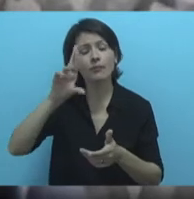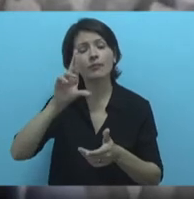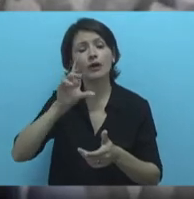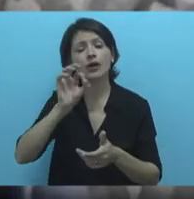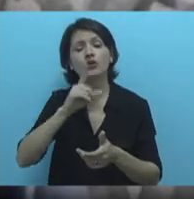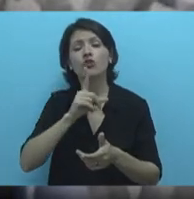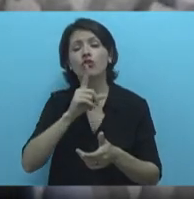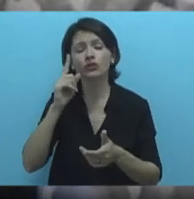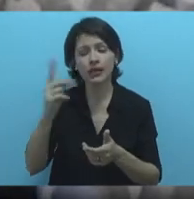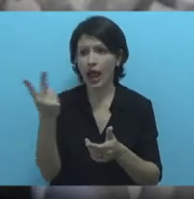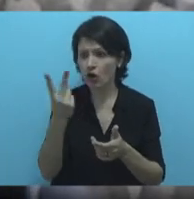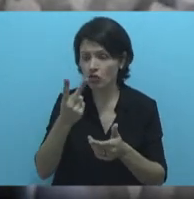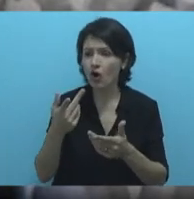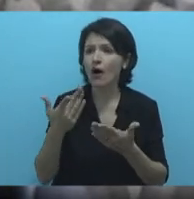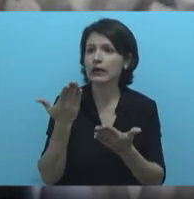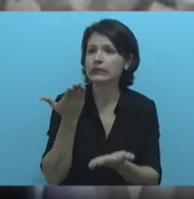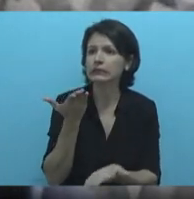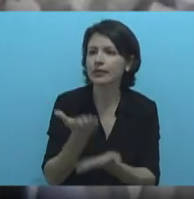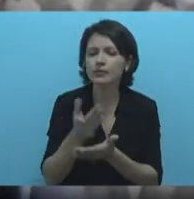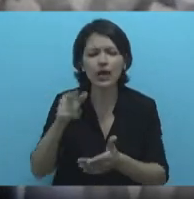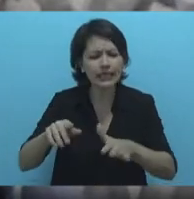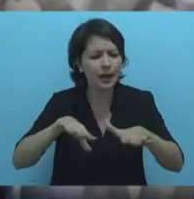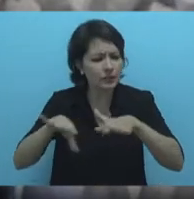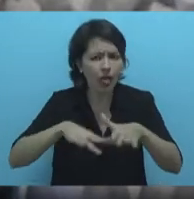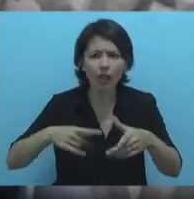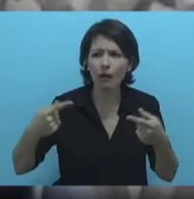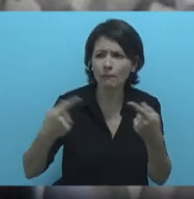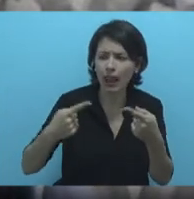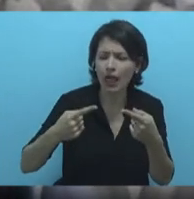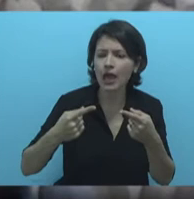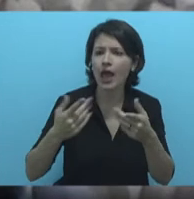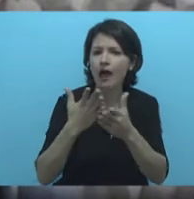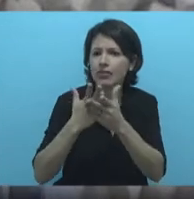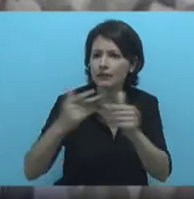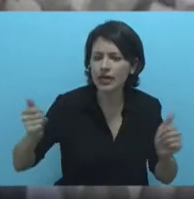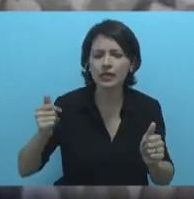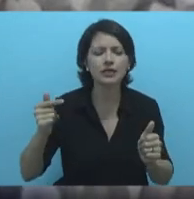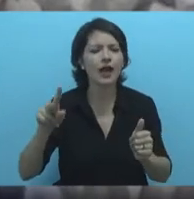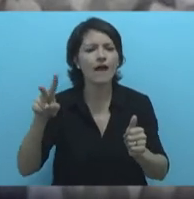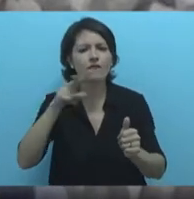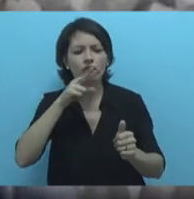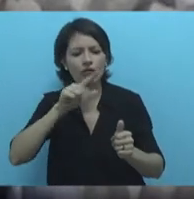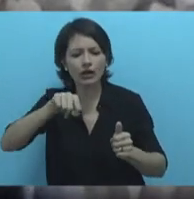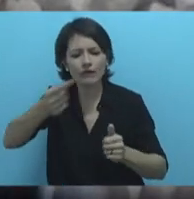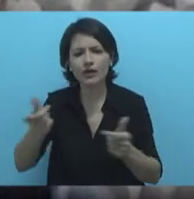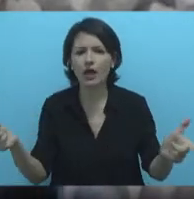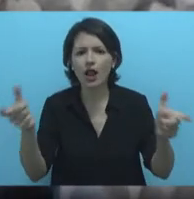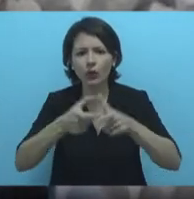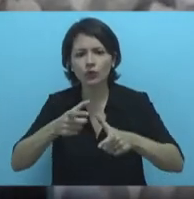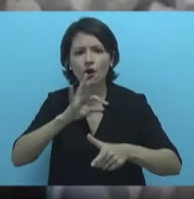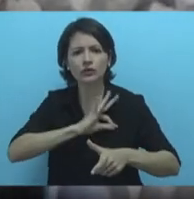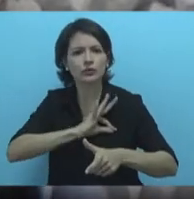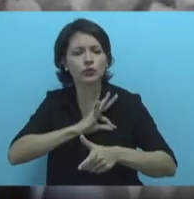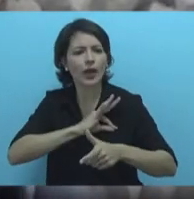que le ponga fin a este conflicto y que el día viernes en la paritaria los trabajadores de la